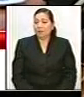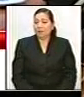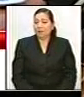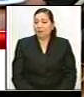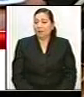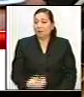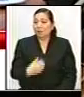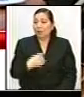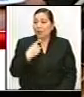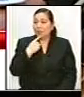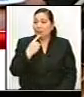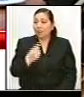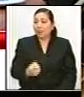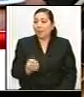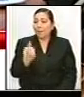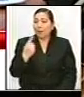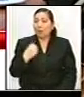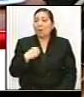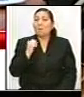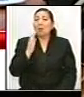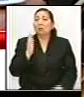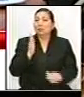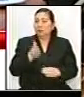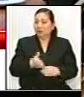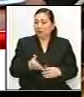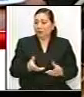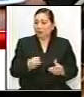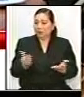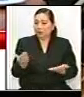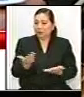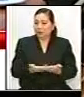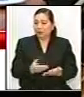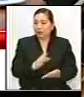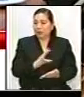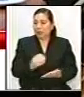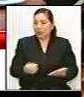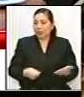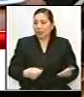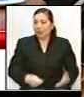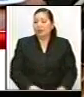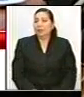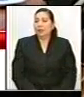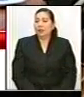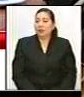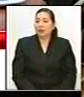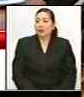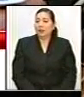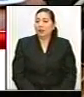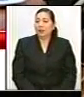me denuncian por invasor, adjuntando 500 firmas, señores.